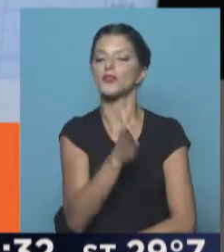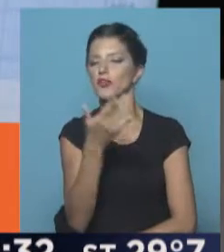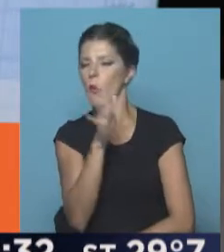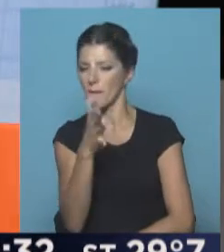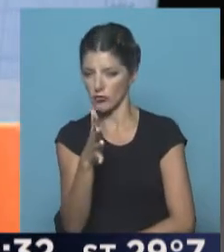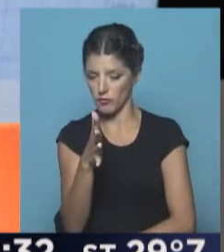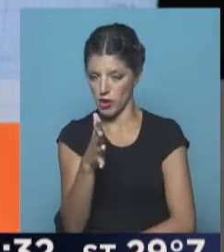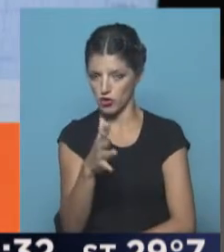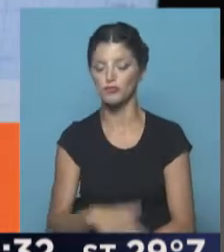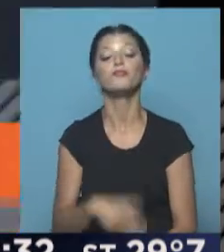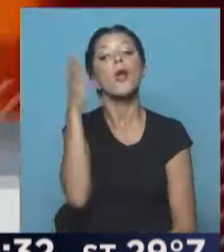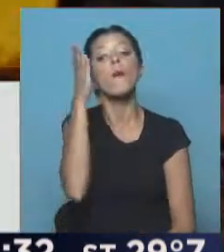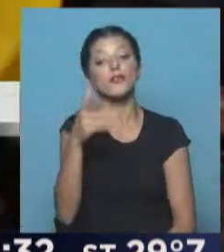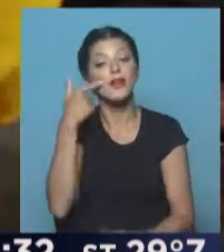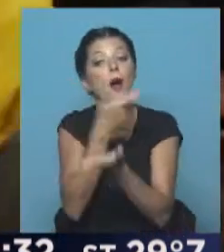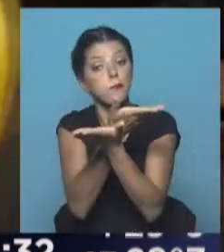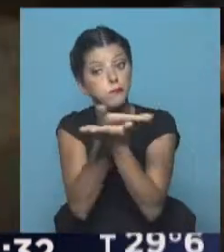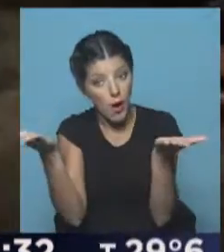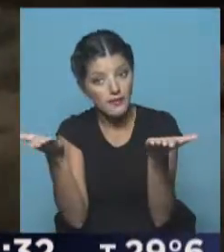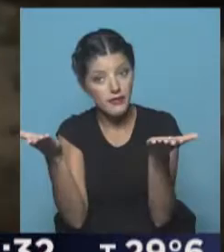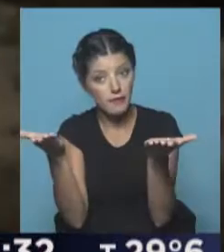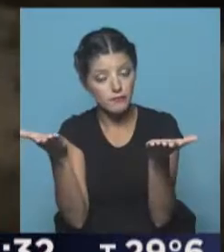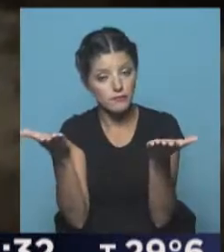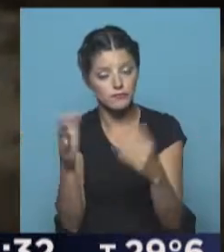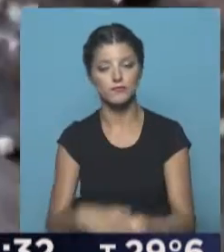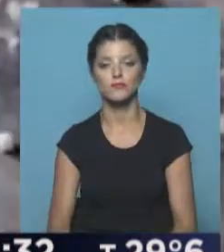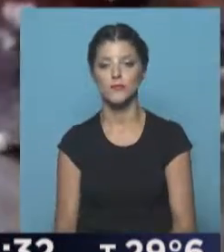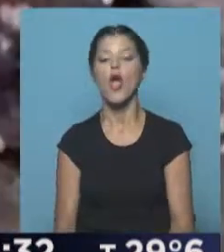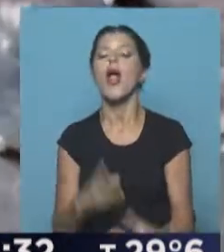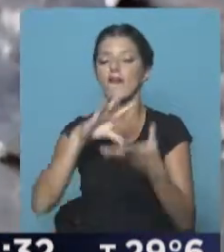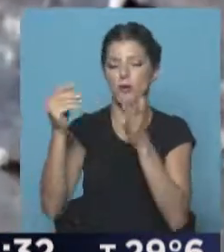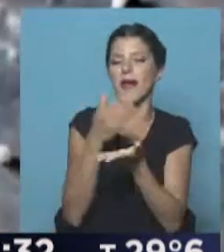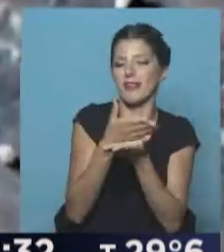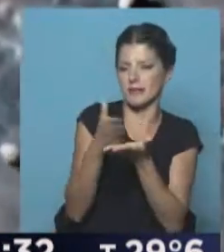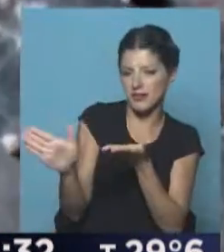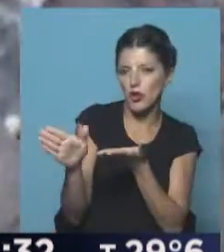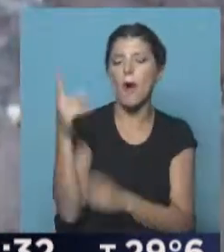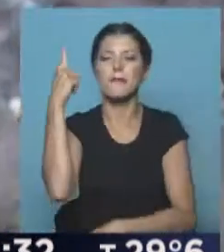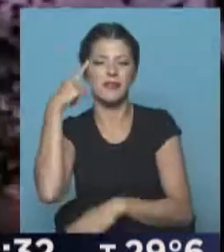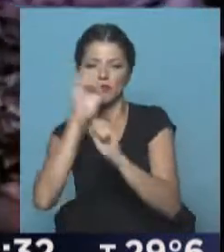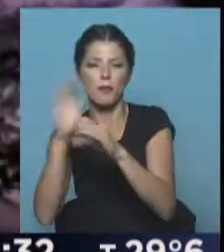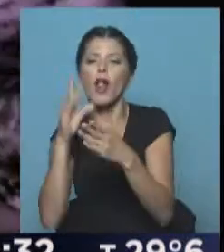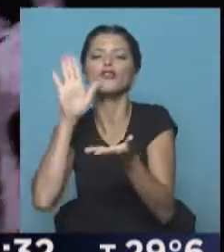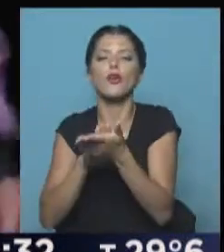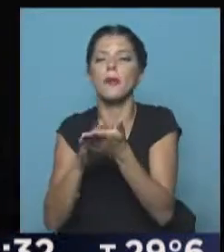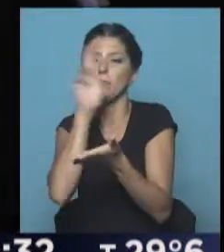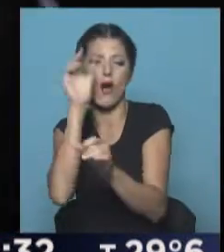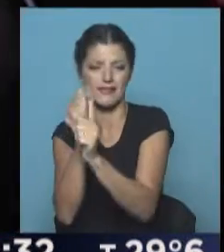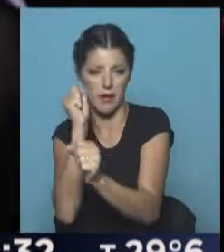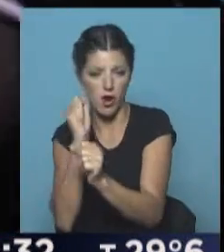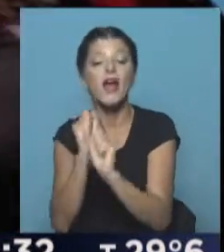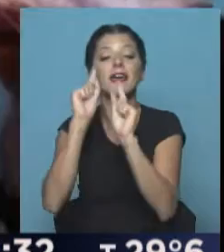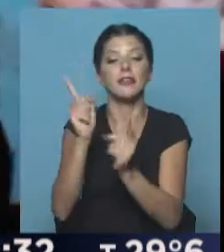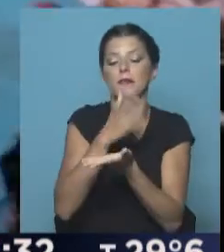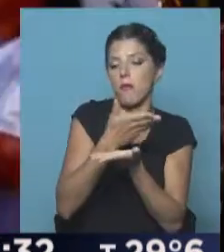promedio, un porcentaje que revela, entre varias causas complejas, discriminación, subestimación del trabajo femenino y segregación de